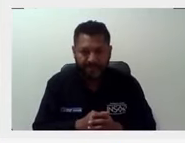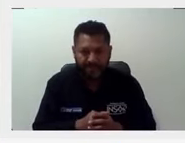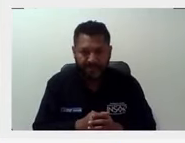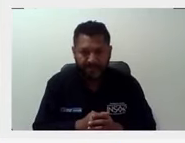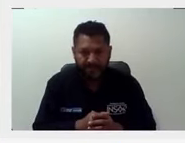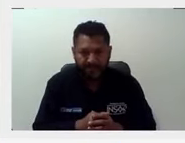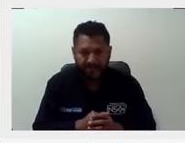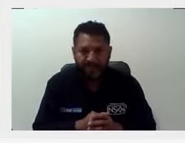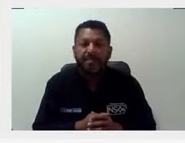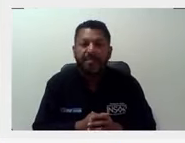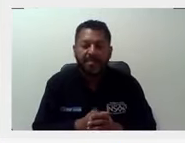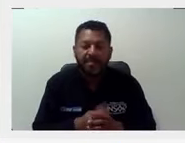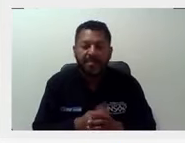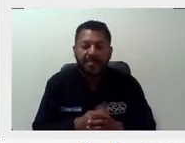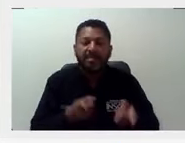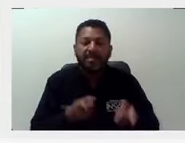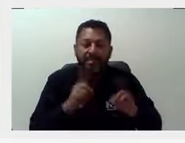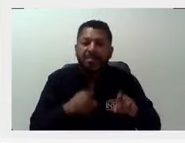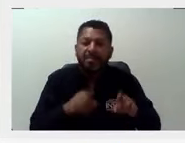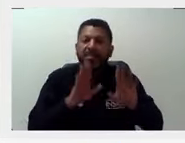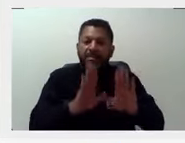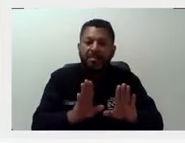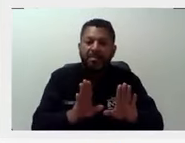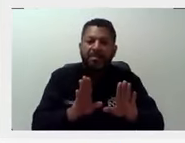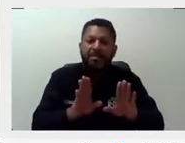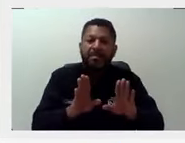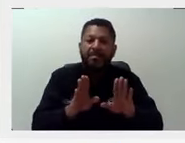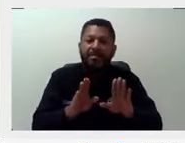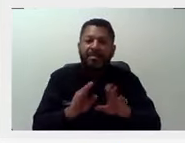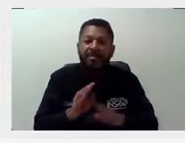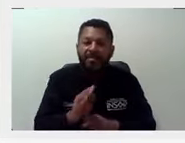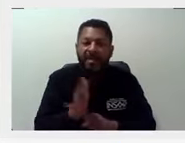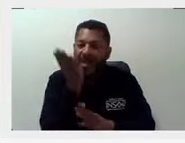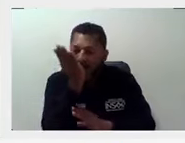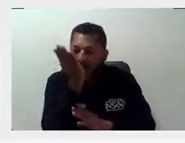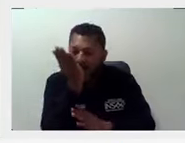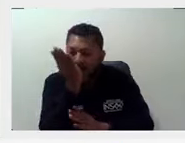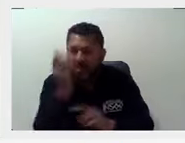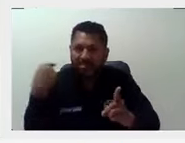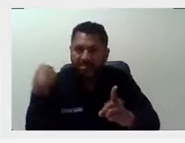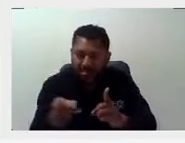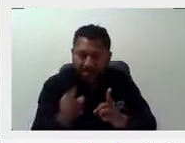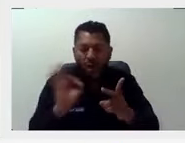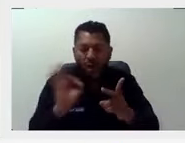unos espacios tipo podcast, tipo radio comunitaria que les estaremos contando,